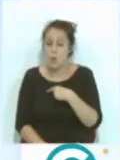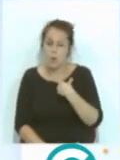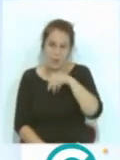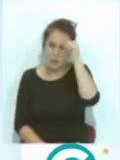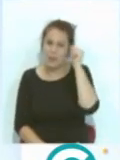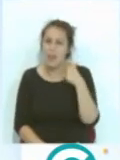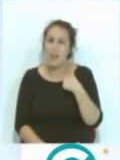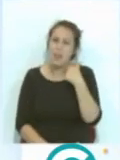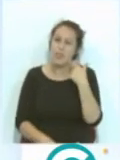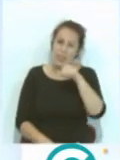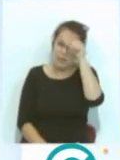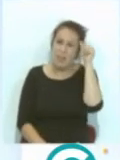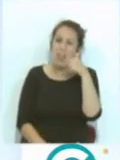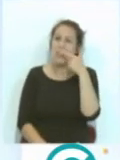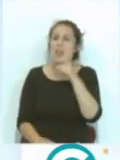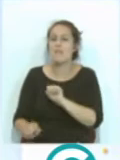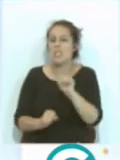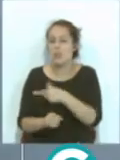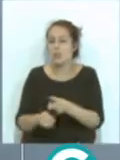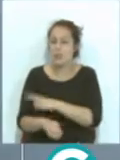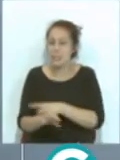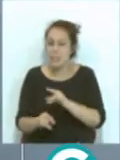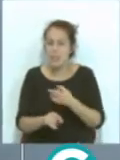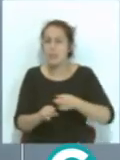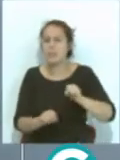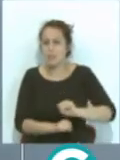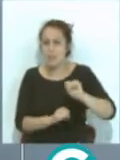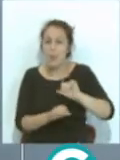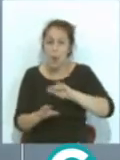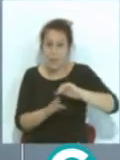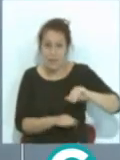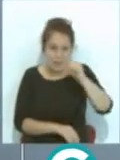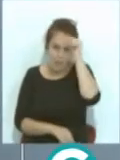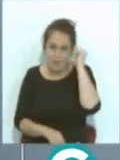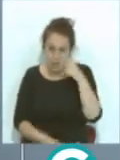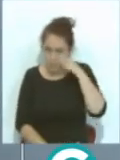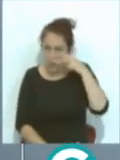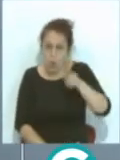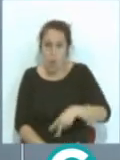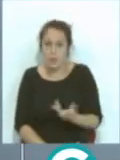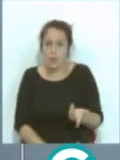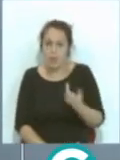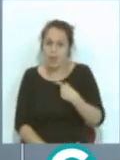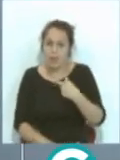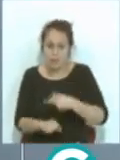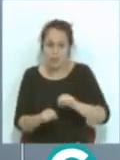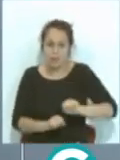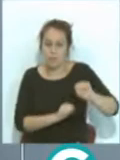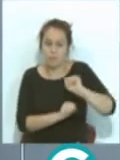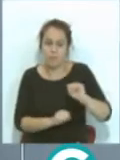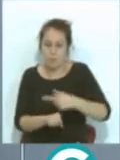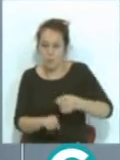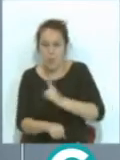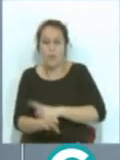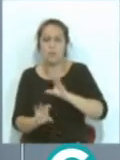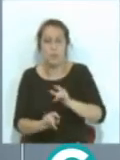es ultradefensivo. Que sí, que es lo defensivo, pero aparte Cervera lo reconoce. Bueno. Él es ultradefensivo, perfecto, porque